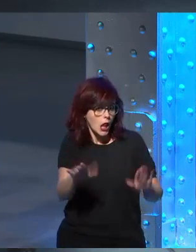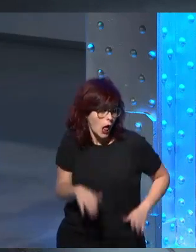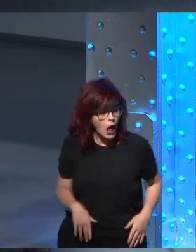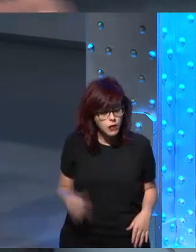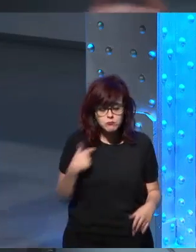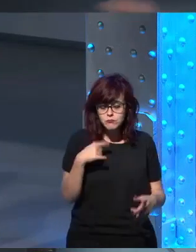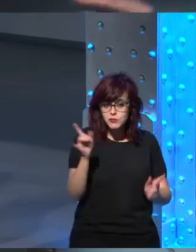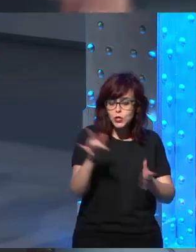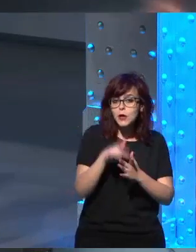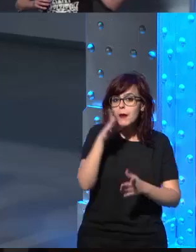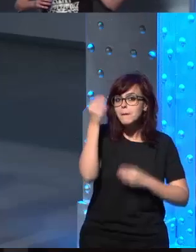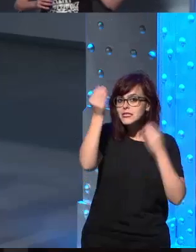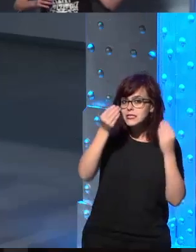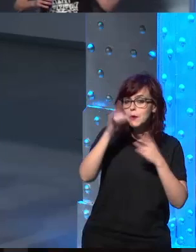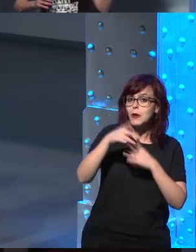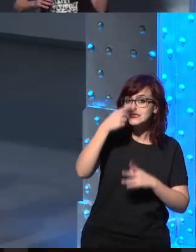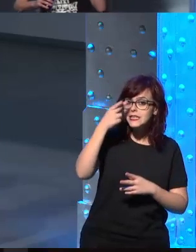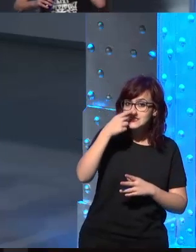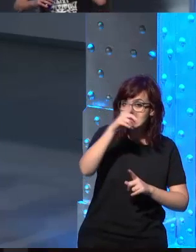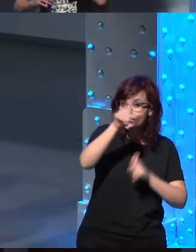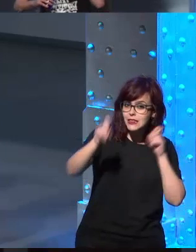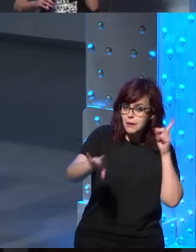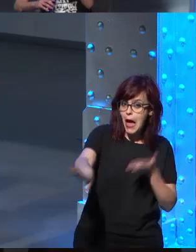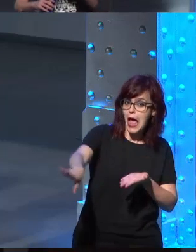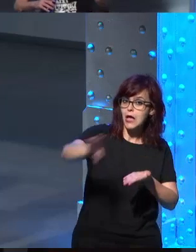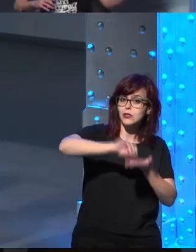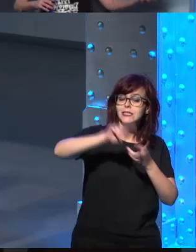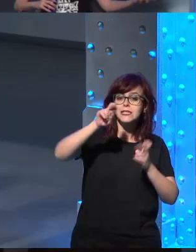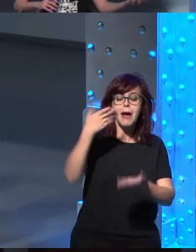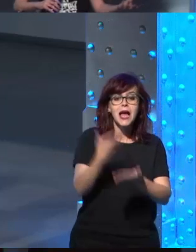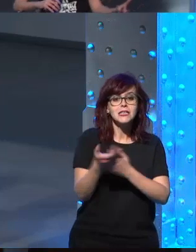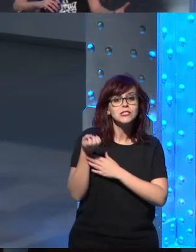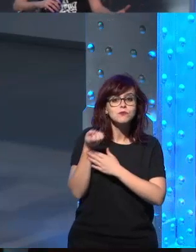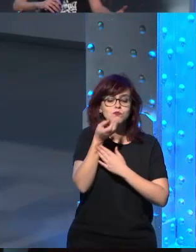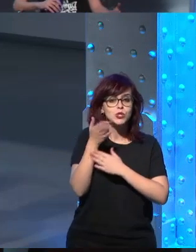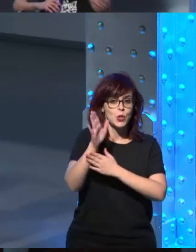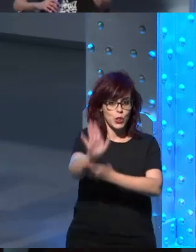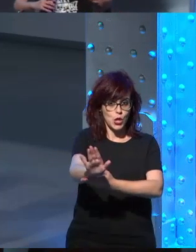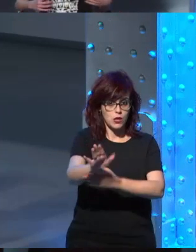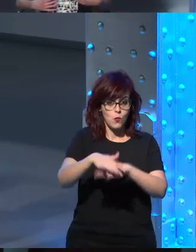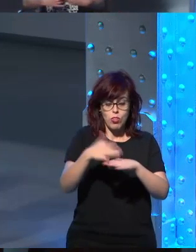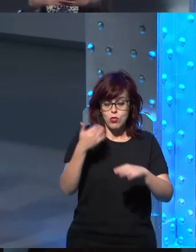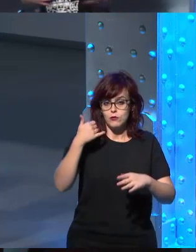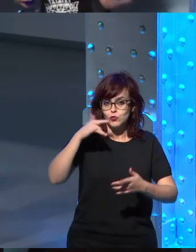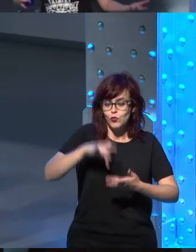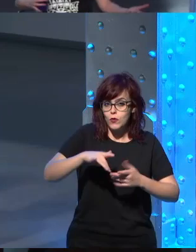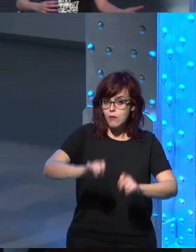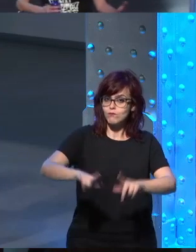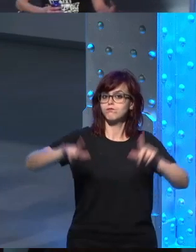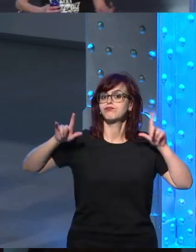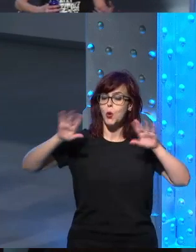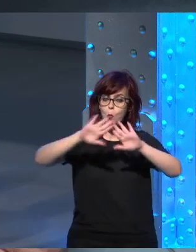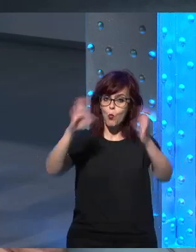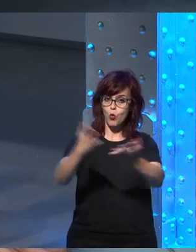No, es que me parece también muy interesante al hilo de lo que has dicho, la exposición que se tiene, ¿no? Cuando estás, pues eso, expuesto a un